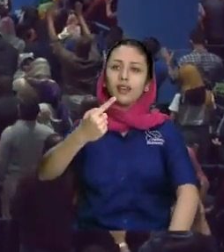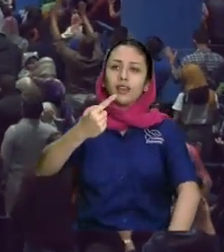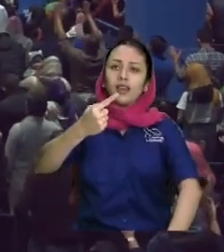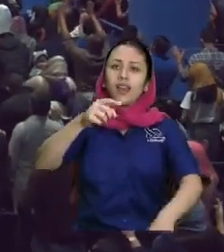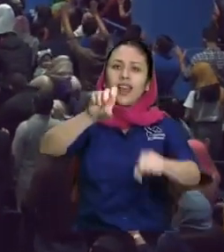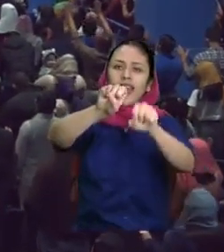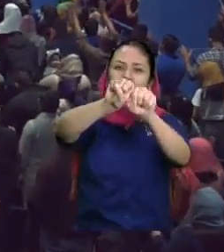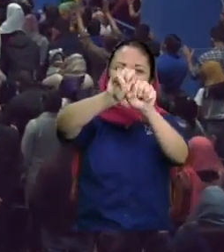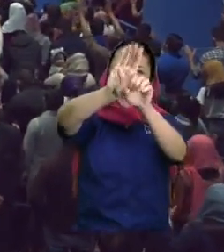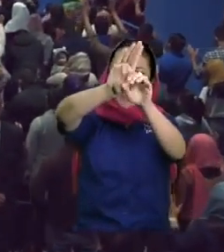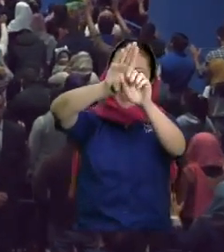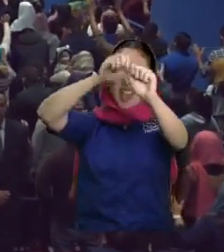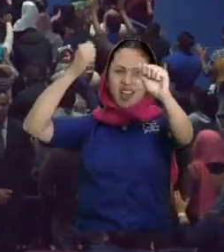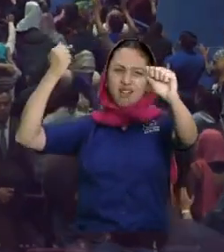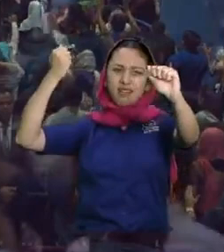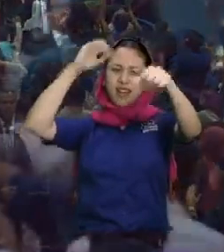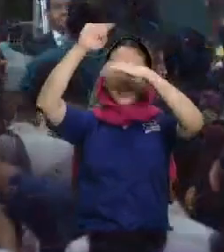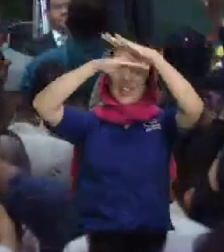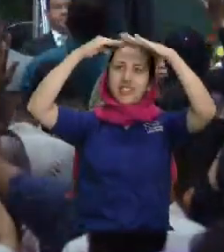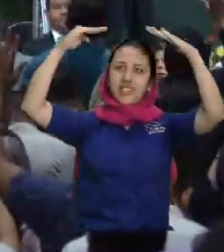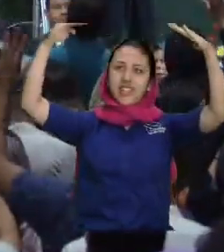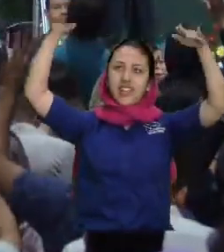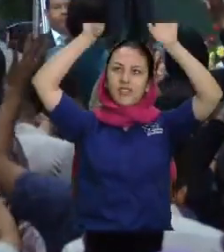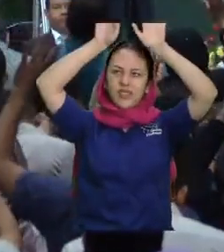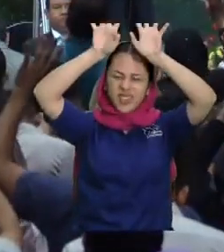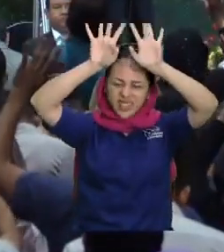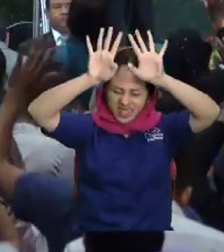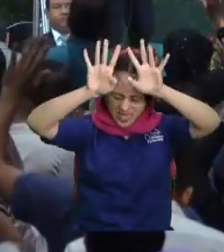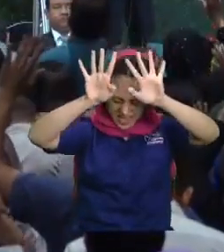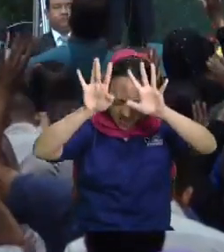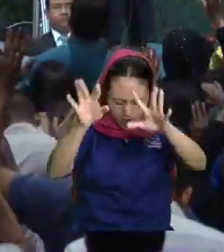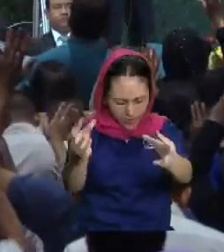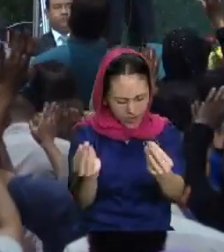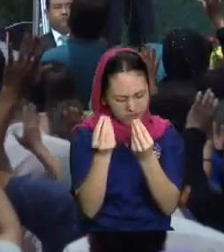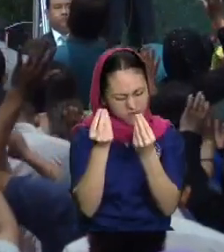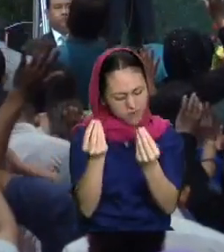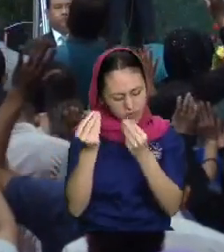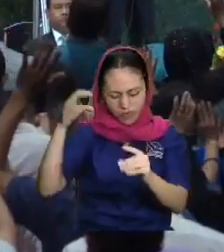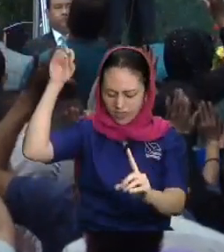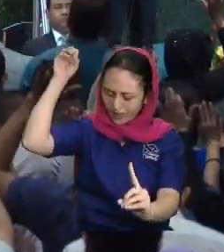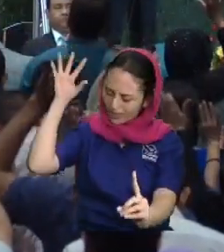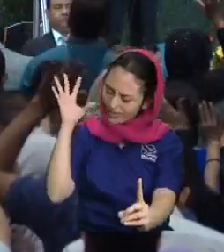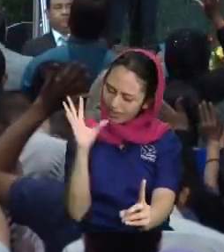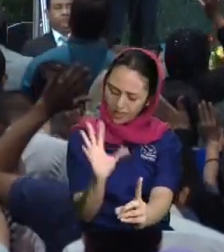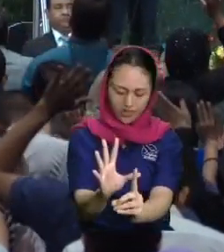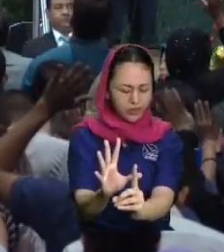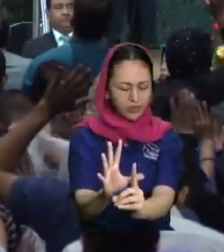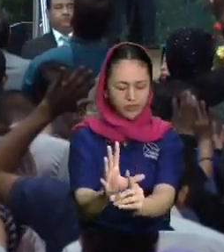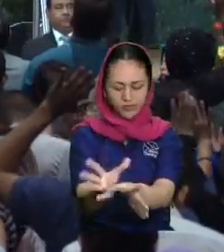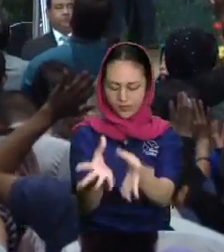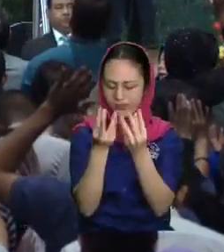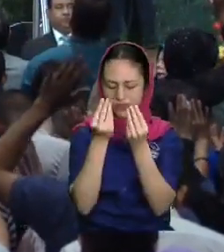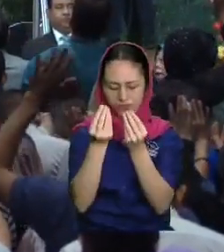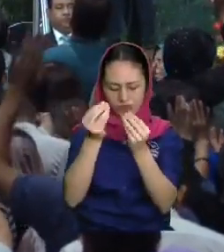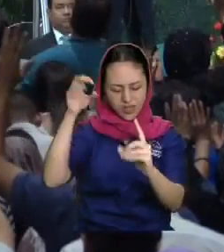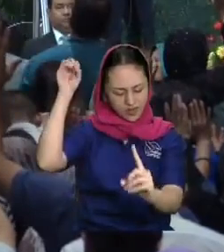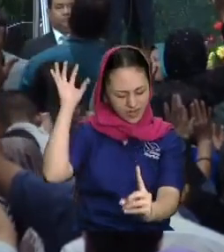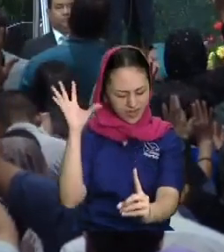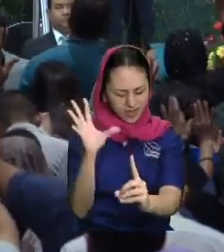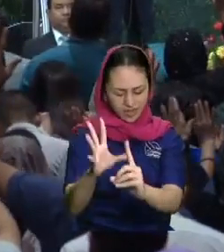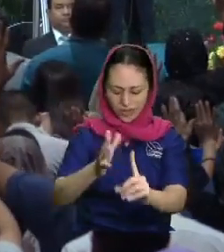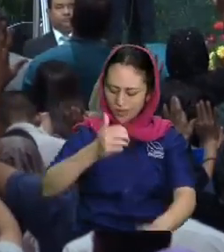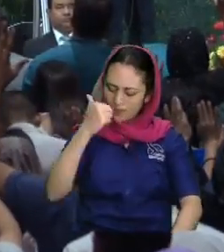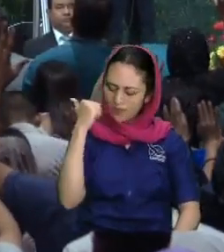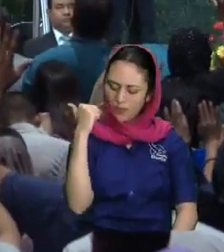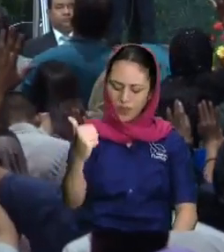sus cabezas y derrame sobre ellos abundancia de todo, Señor, abundancia de todo lo